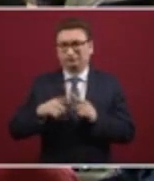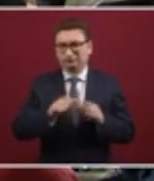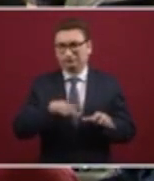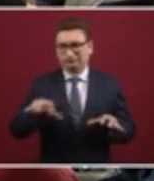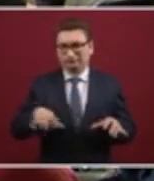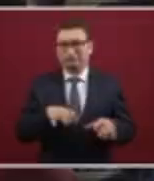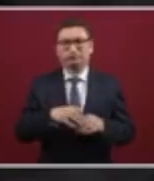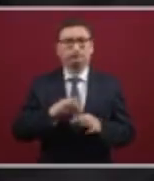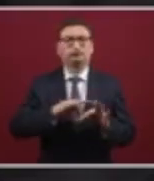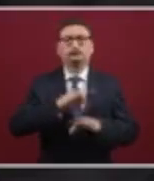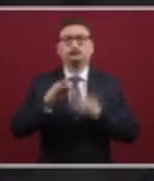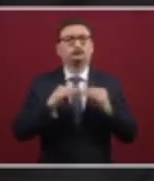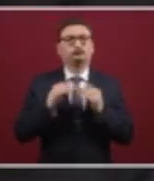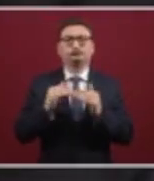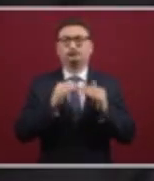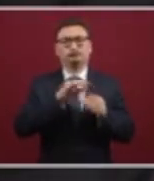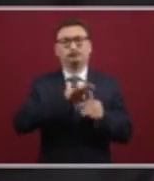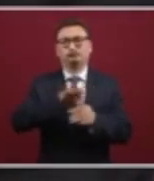por mayoría.